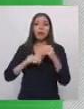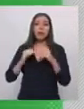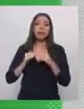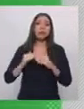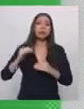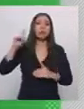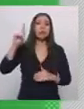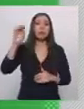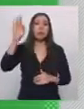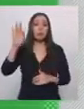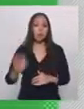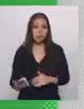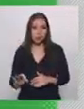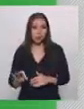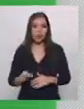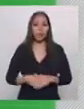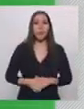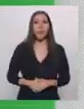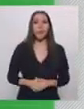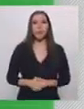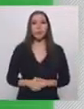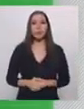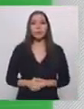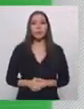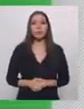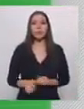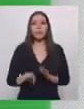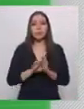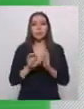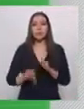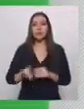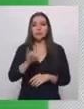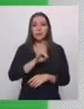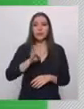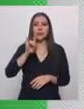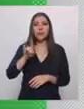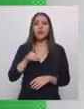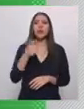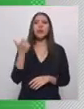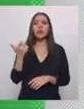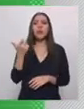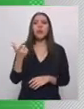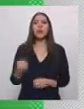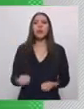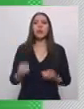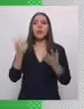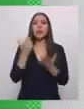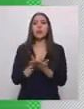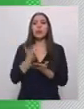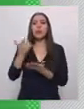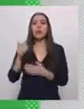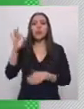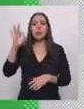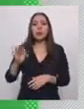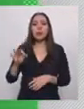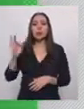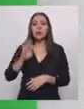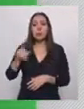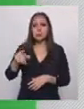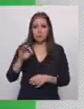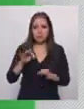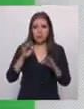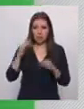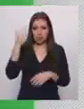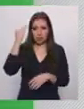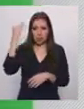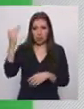de los mínimos. Incluso en los estados de cuenta, ahí te marca cuánto pagas de intereses, si yo pago a tiempo, si pago con mora,